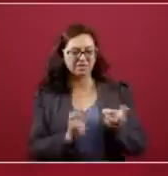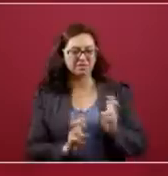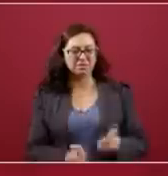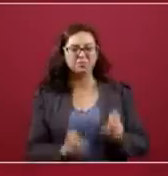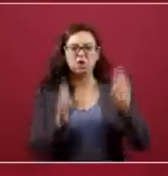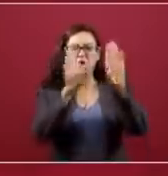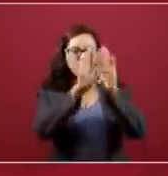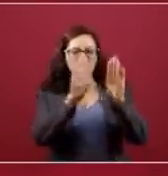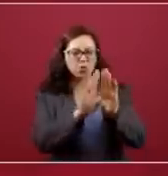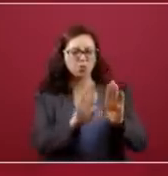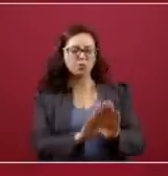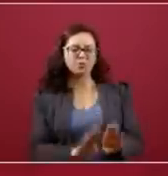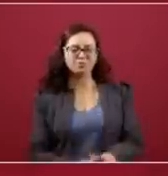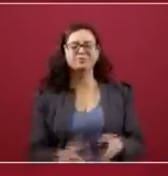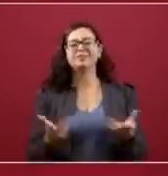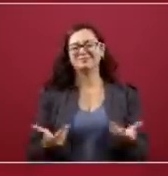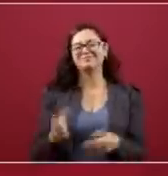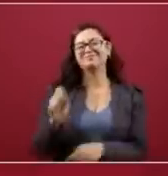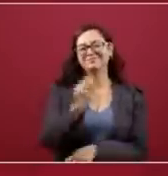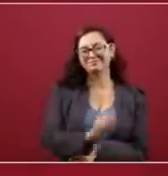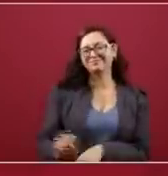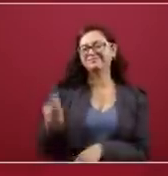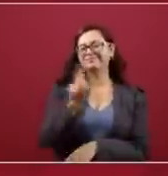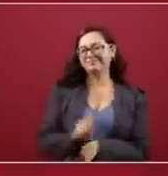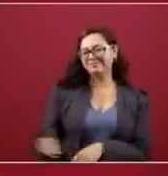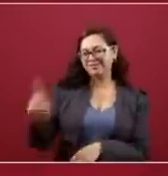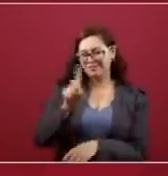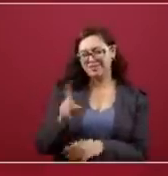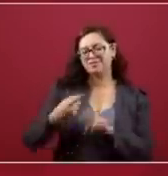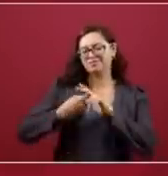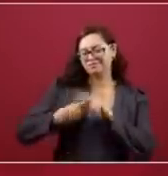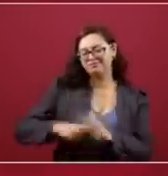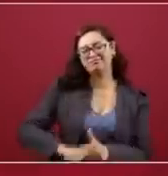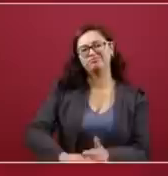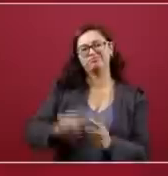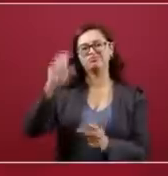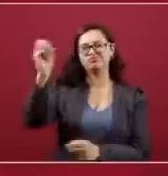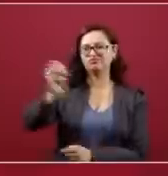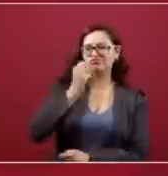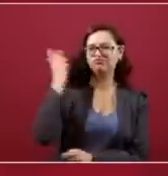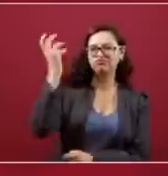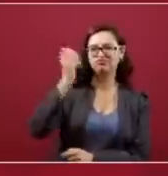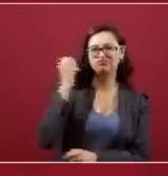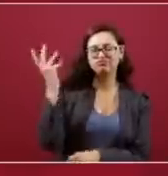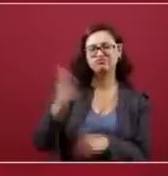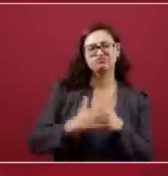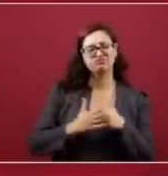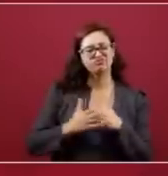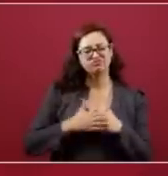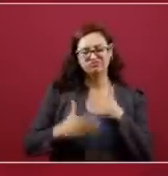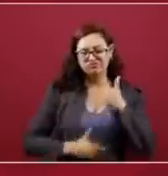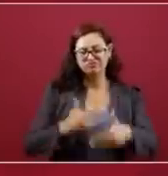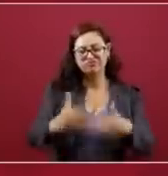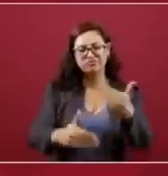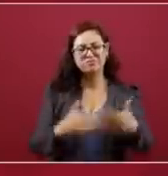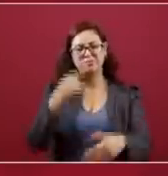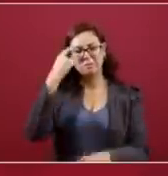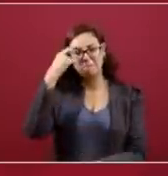esta consulta, por eso están haciendo estos foros, para la definición